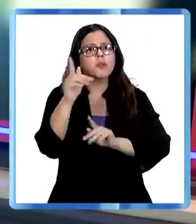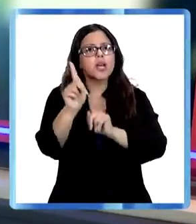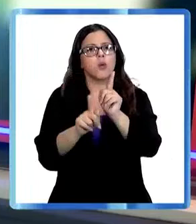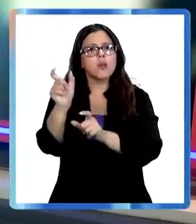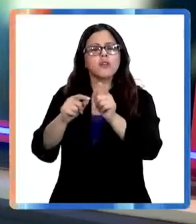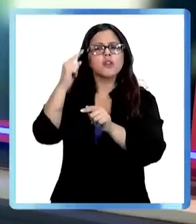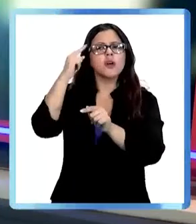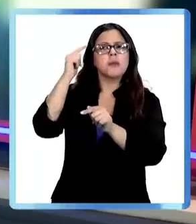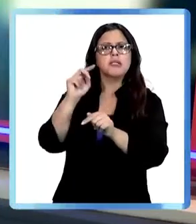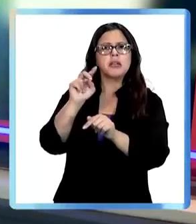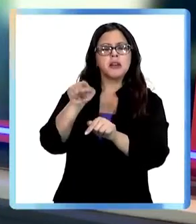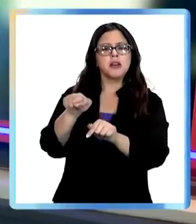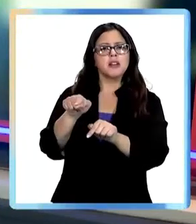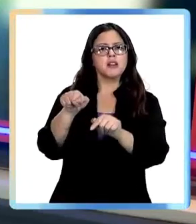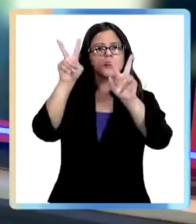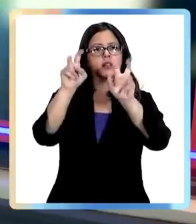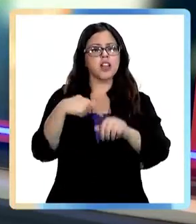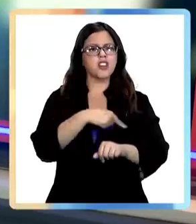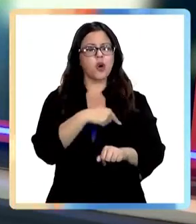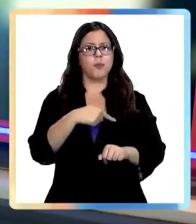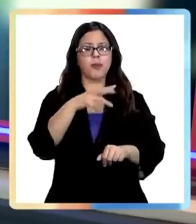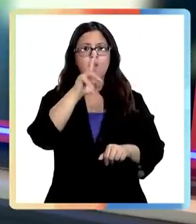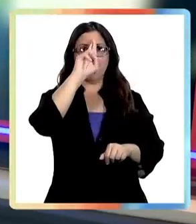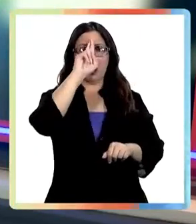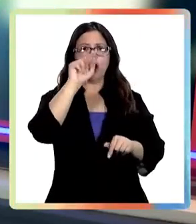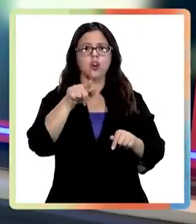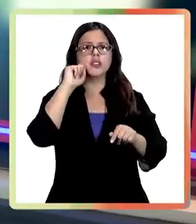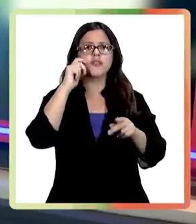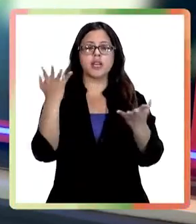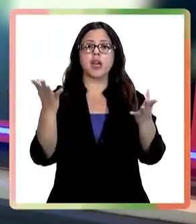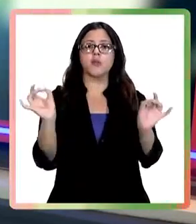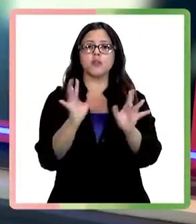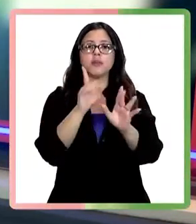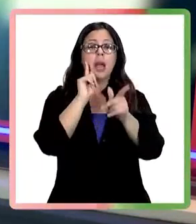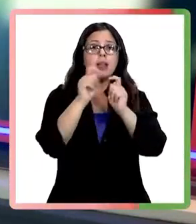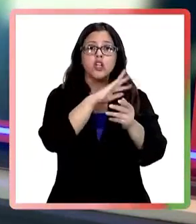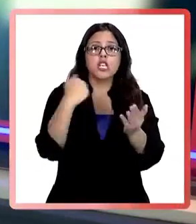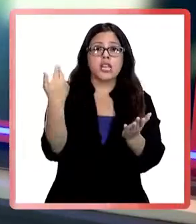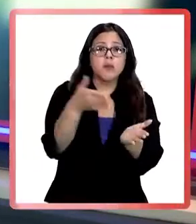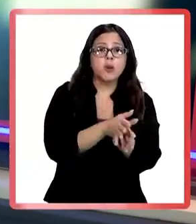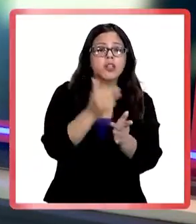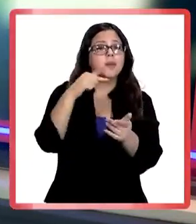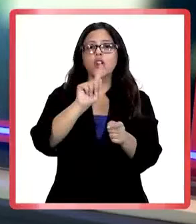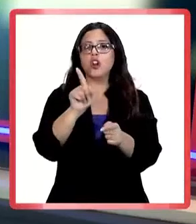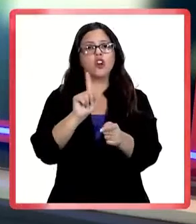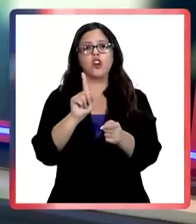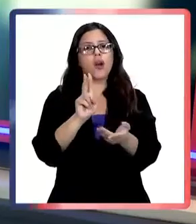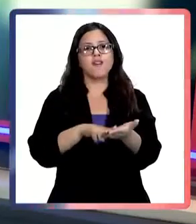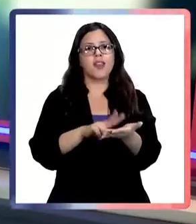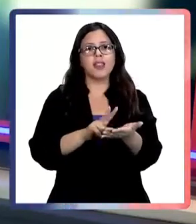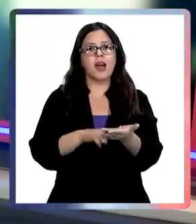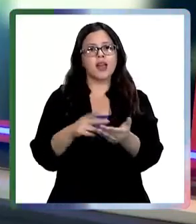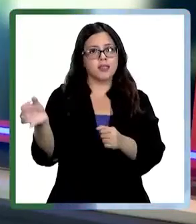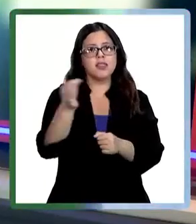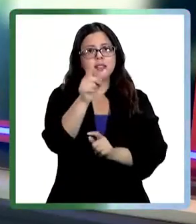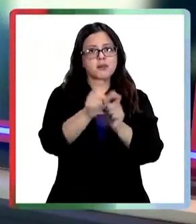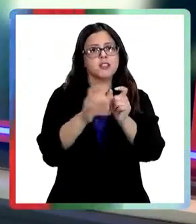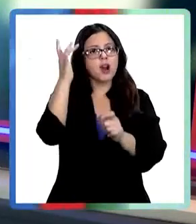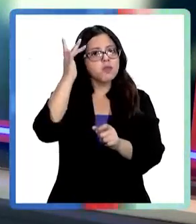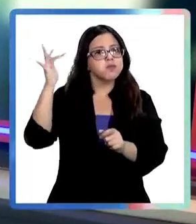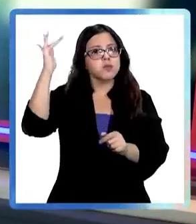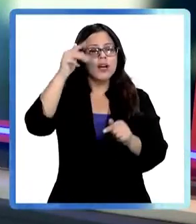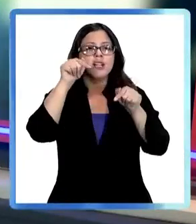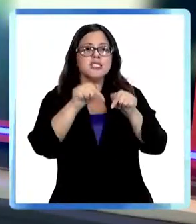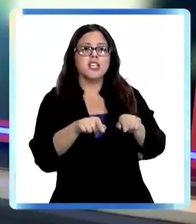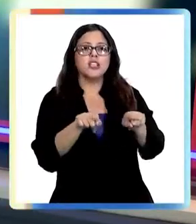podrían pensar a propósito de este nombre como que es altamente mortal. No es así, han dicho los especialistas. Y podría convertirse esto como